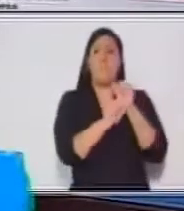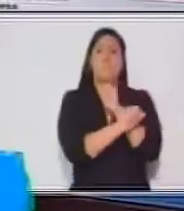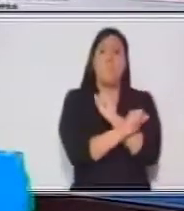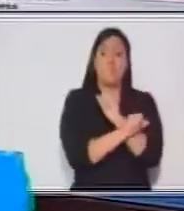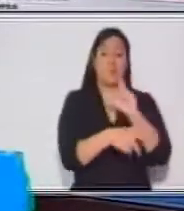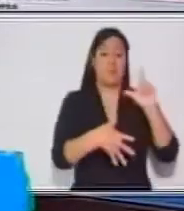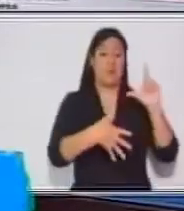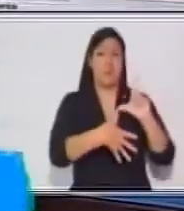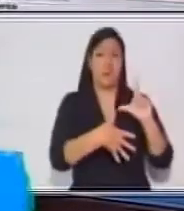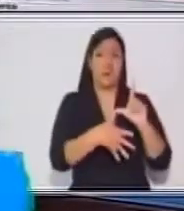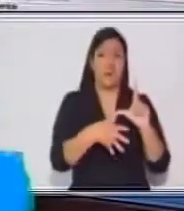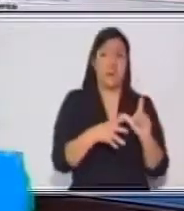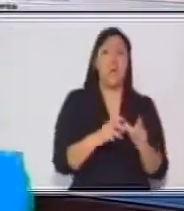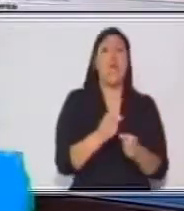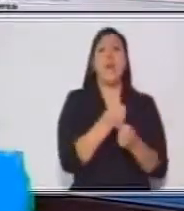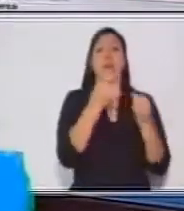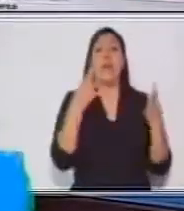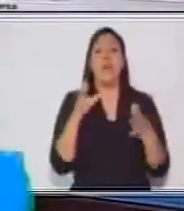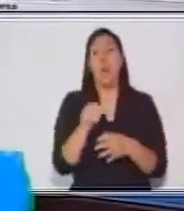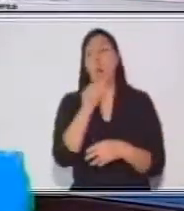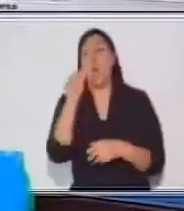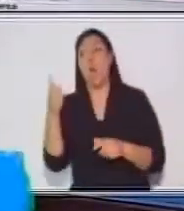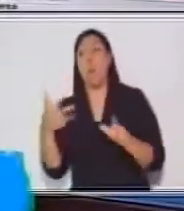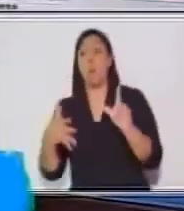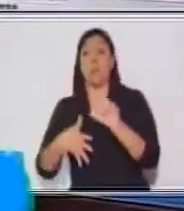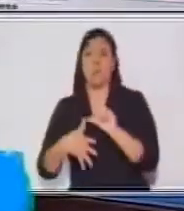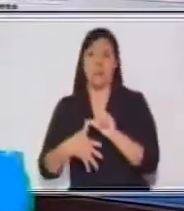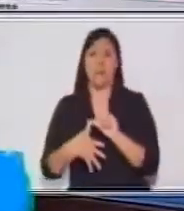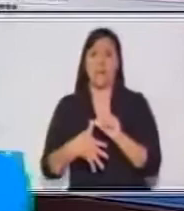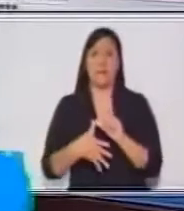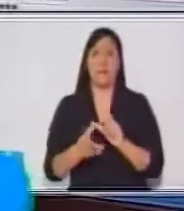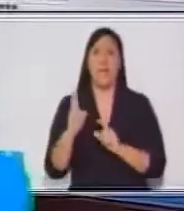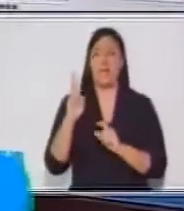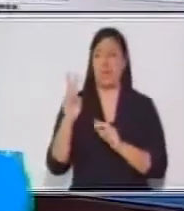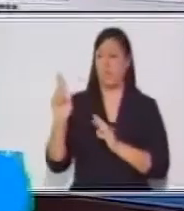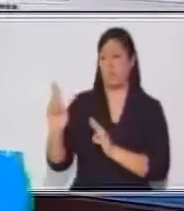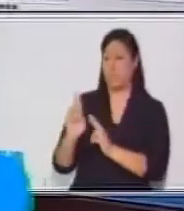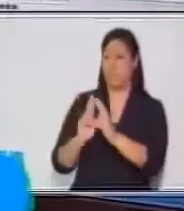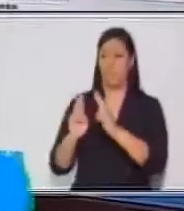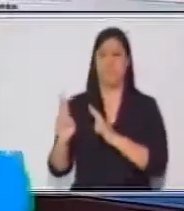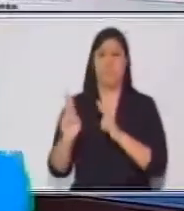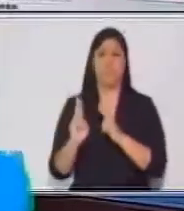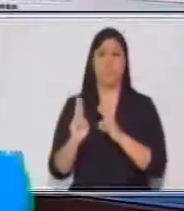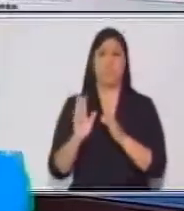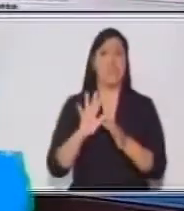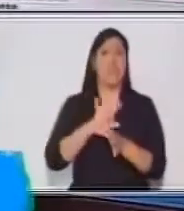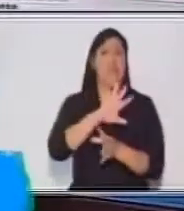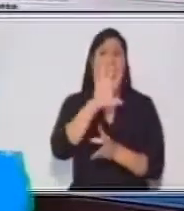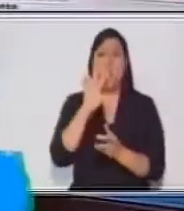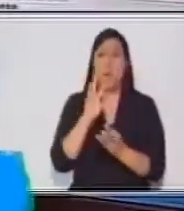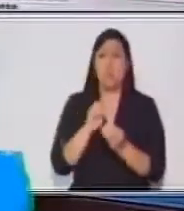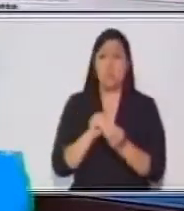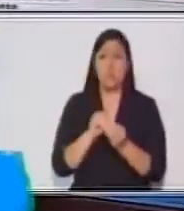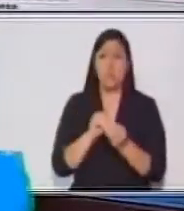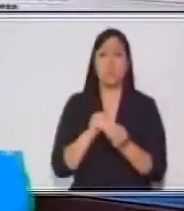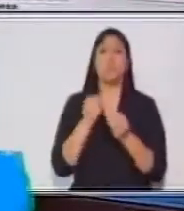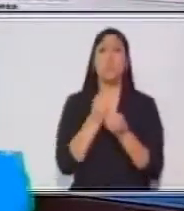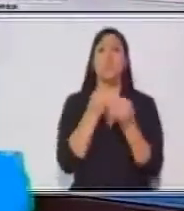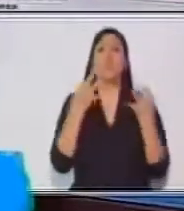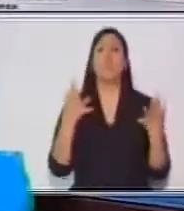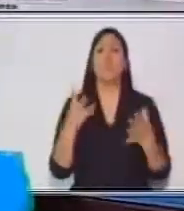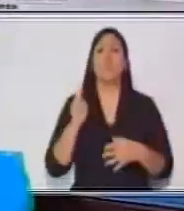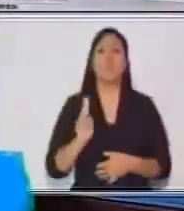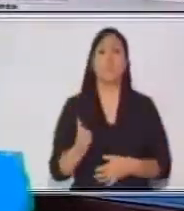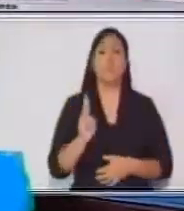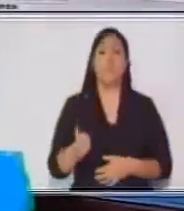las dos magnitudes que están relacionadas, y en todas nos tiene que dar un valor constante, no va a cambiar